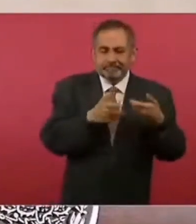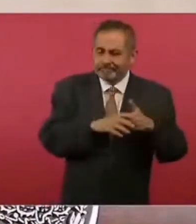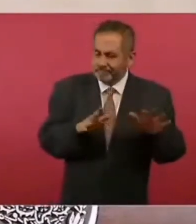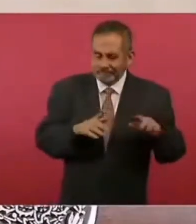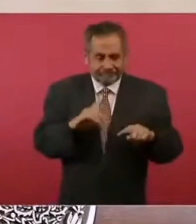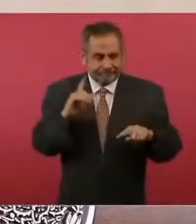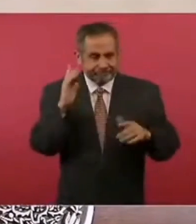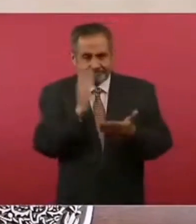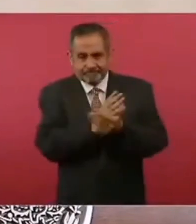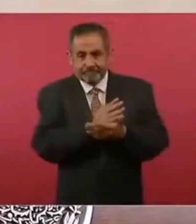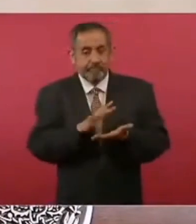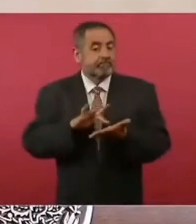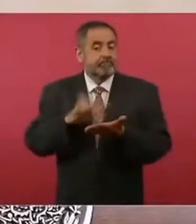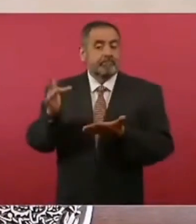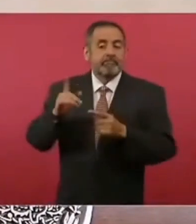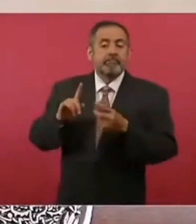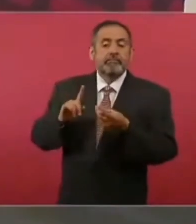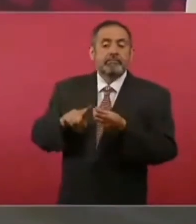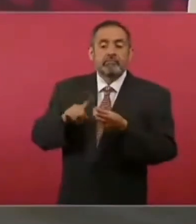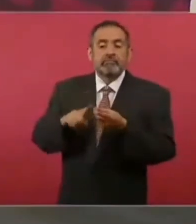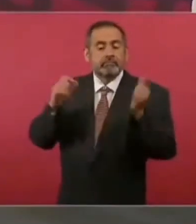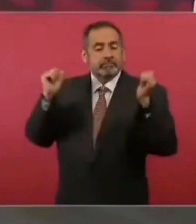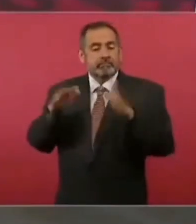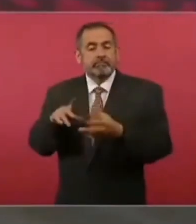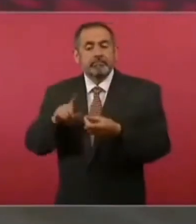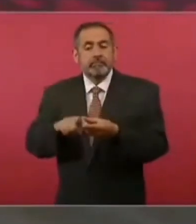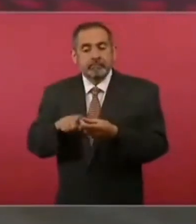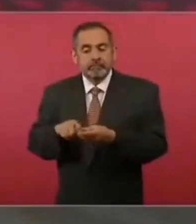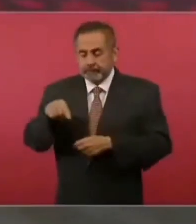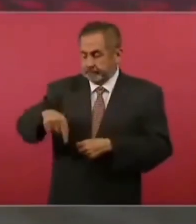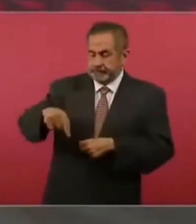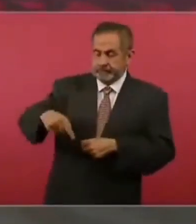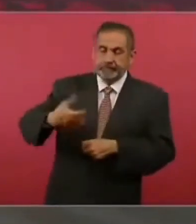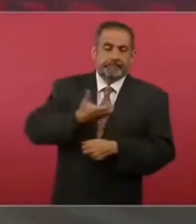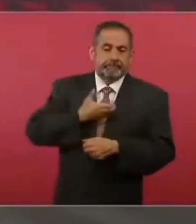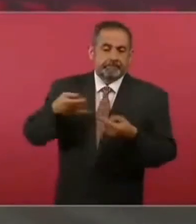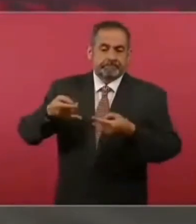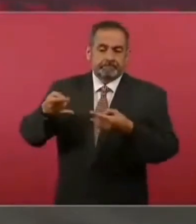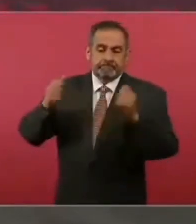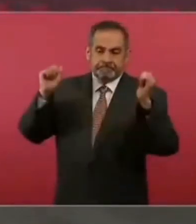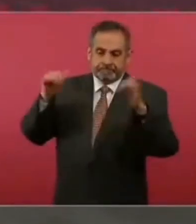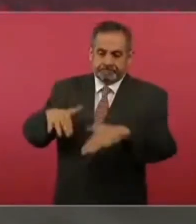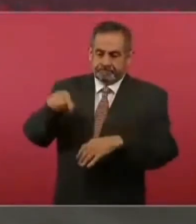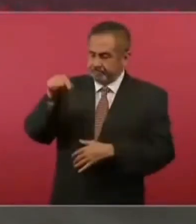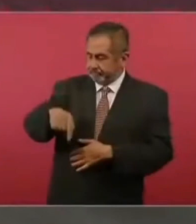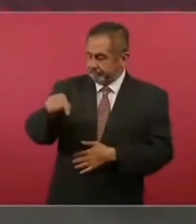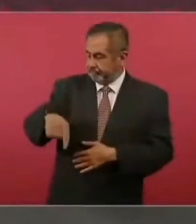todo se ha hecho o se ha llevado a cabo en el Zócalo.